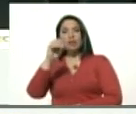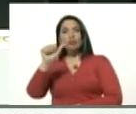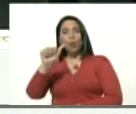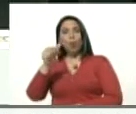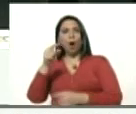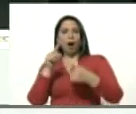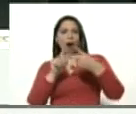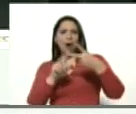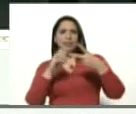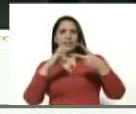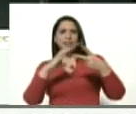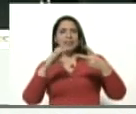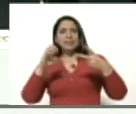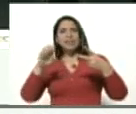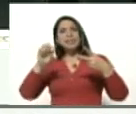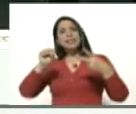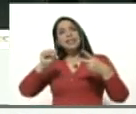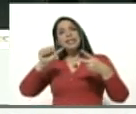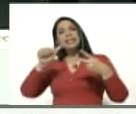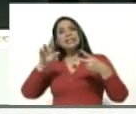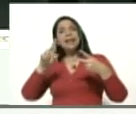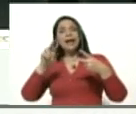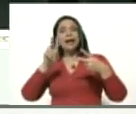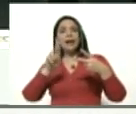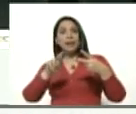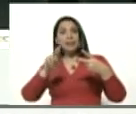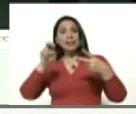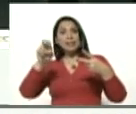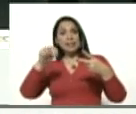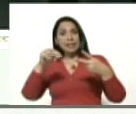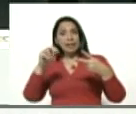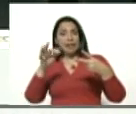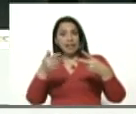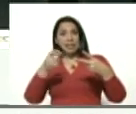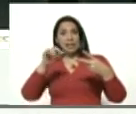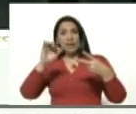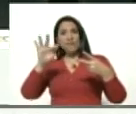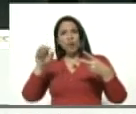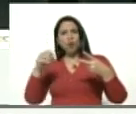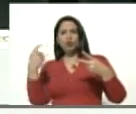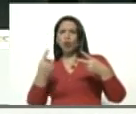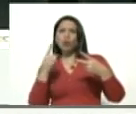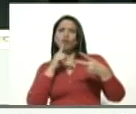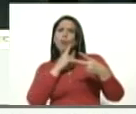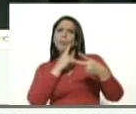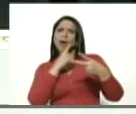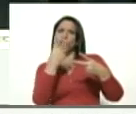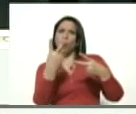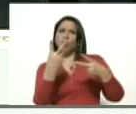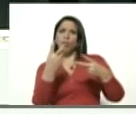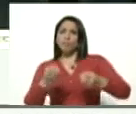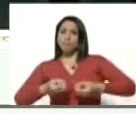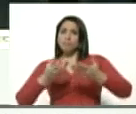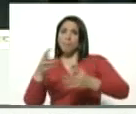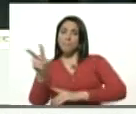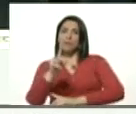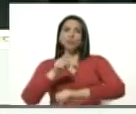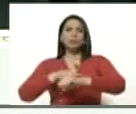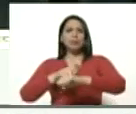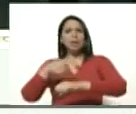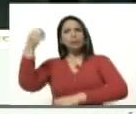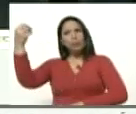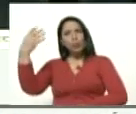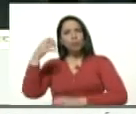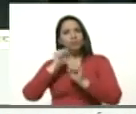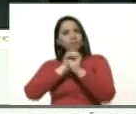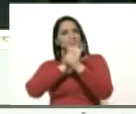Rengifo, por ejemplo, solo para nombrar a dos, le dan a Venezuela tiempos de luz, de